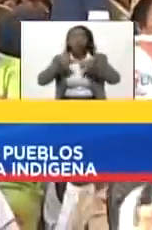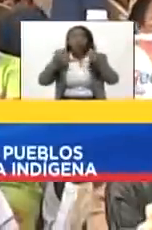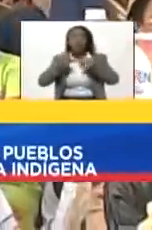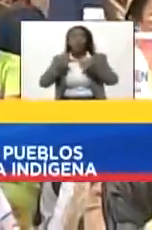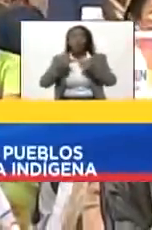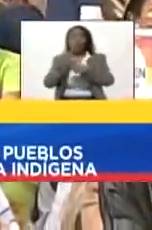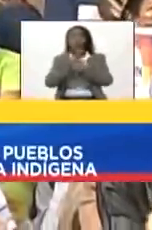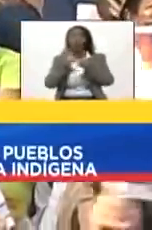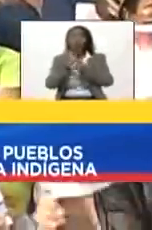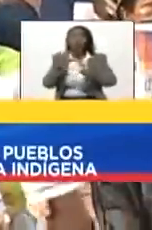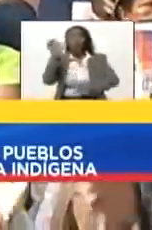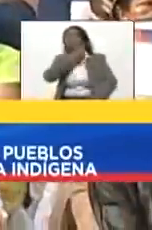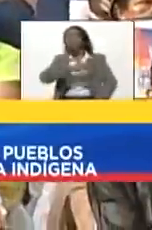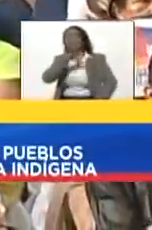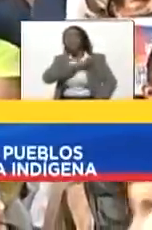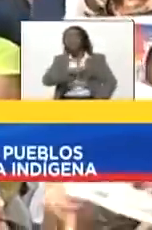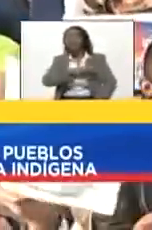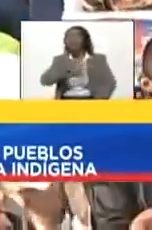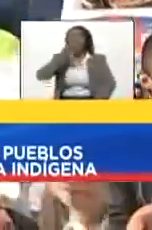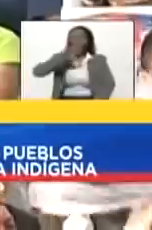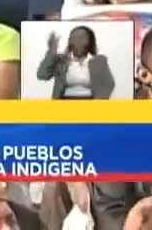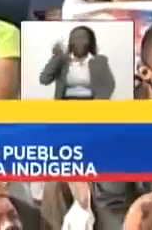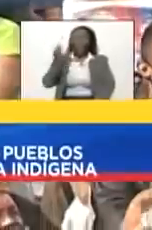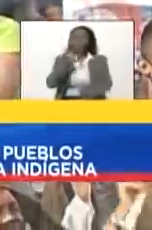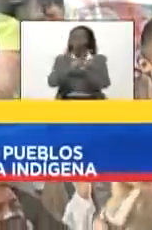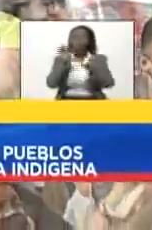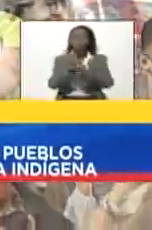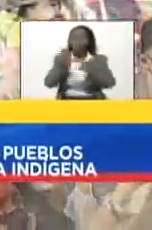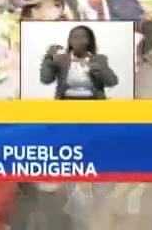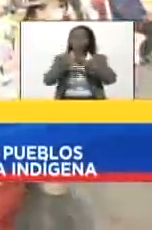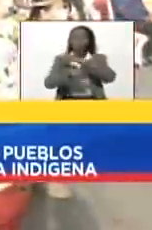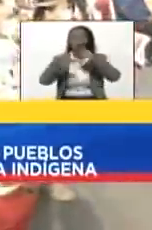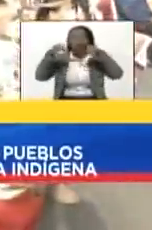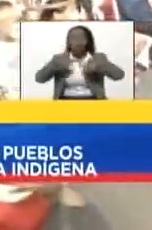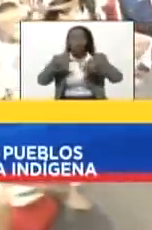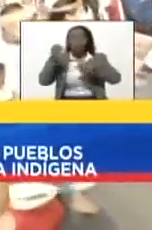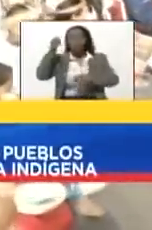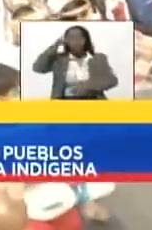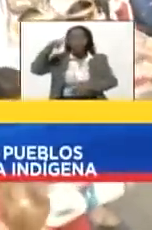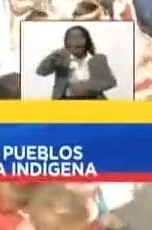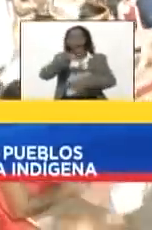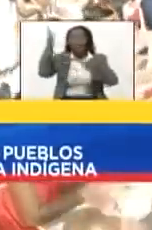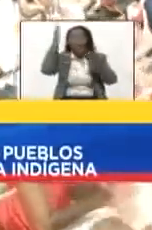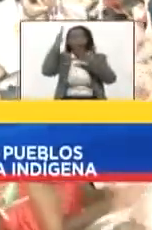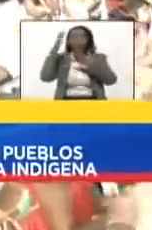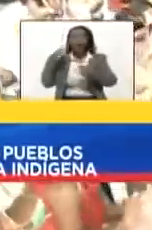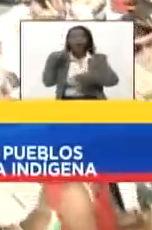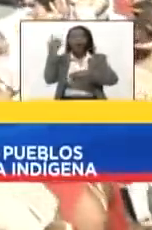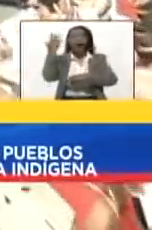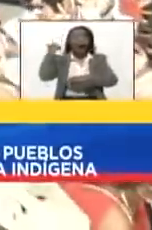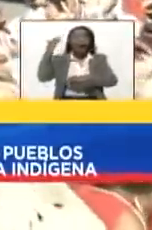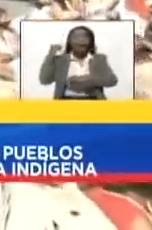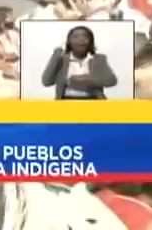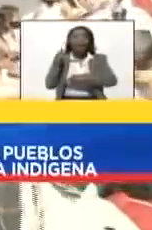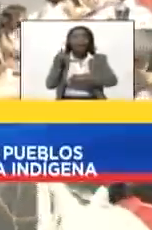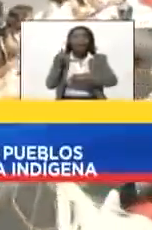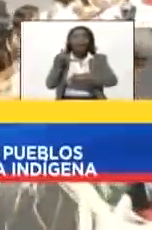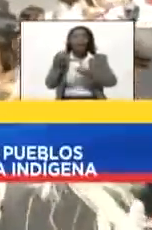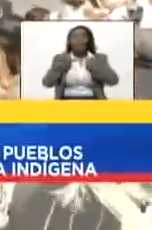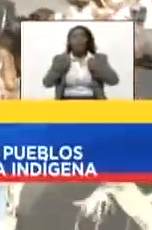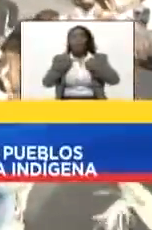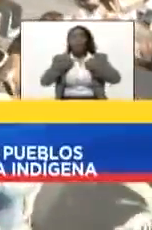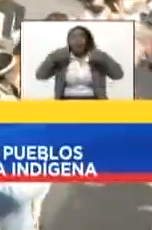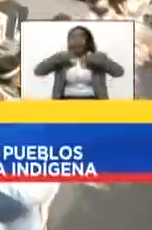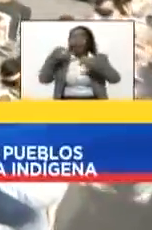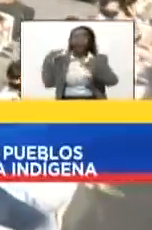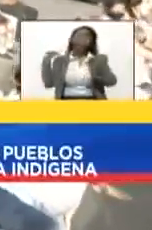vivía en socialismo originario de nuestros pueblos indígenas que poblaron durante miles